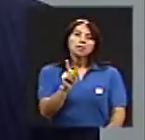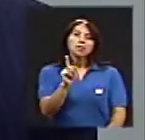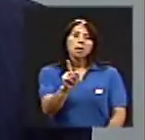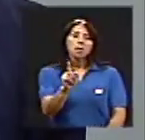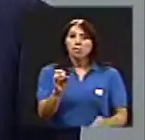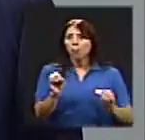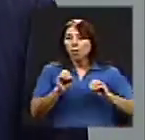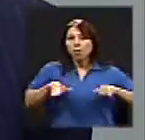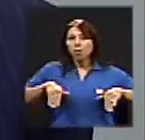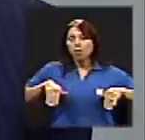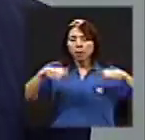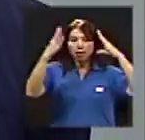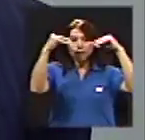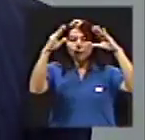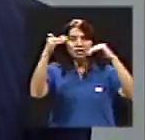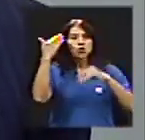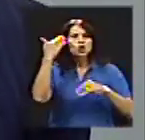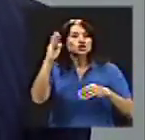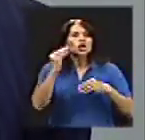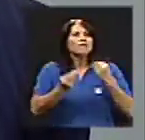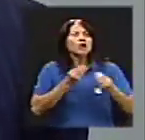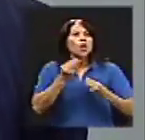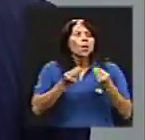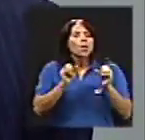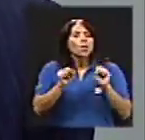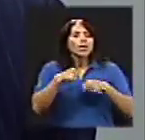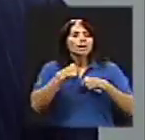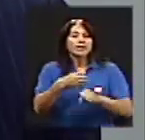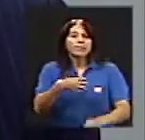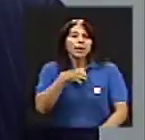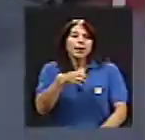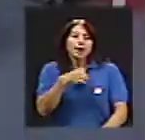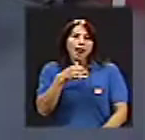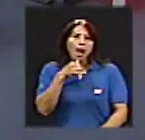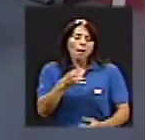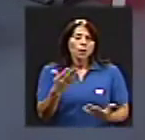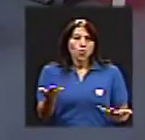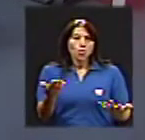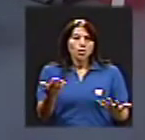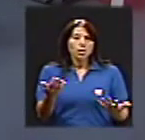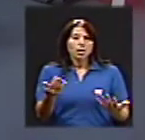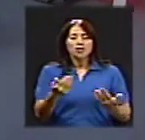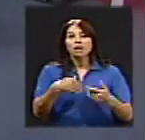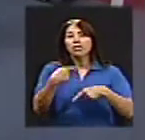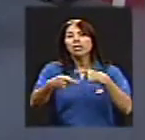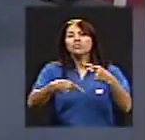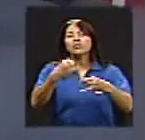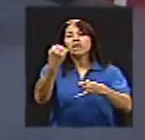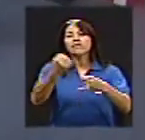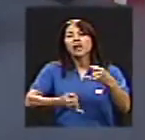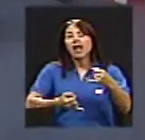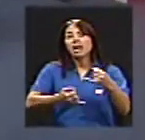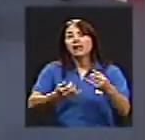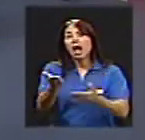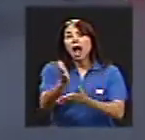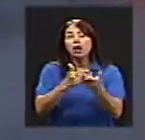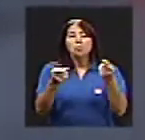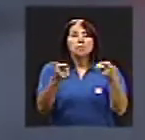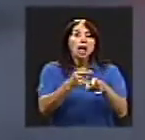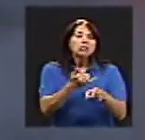sabe exactamente cómo debe hacer su reclamo y al final de cuentas o lo hacen mal